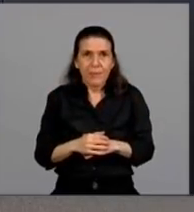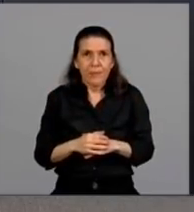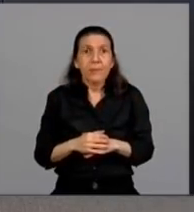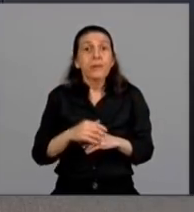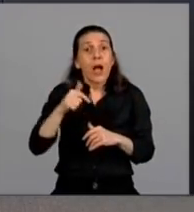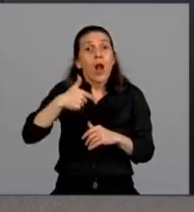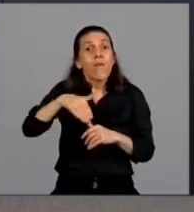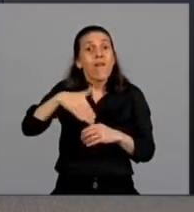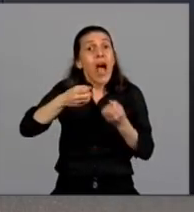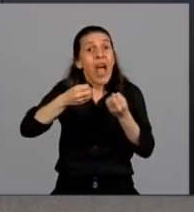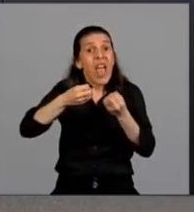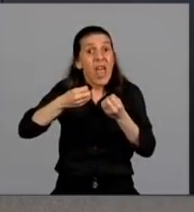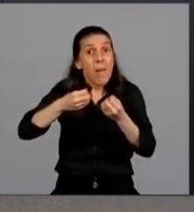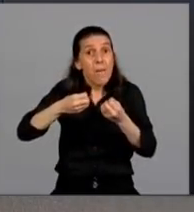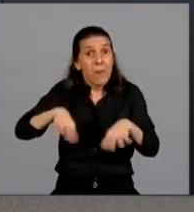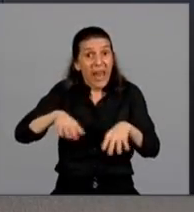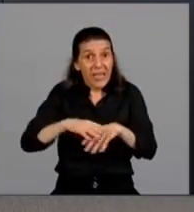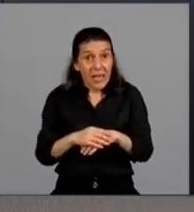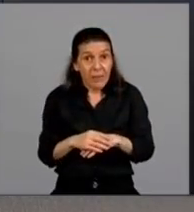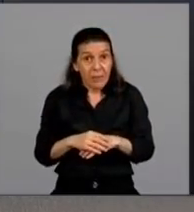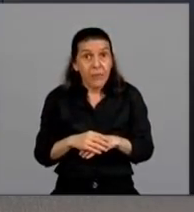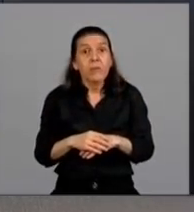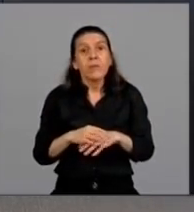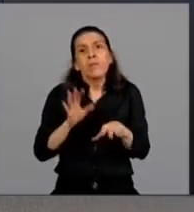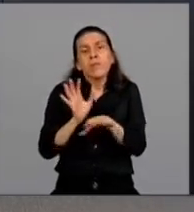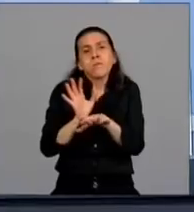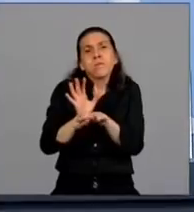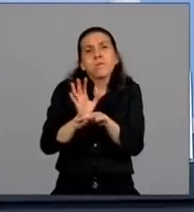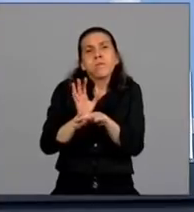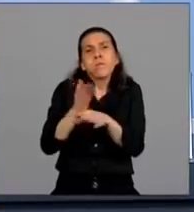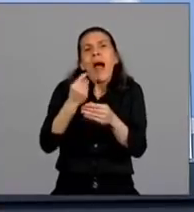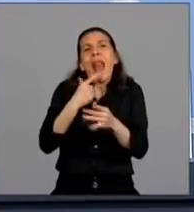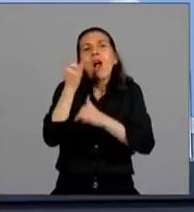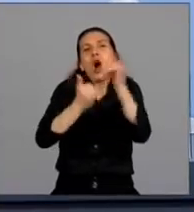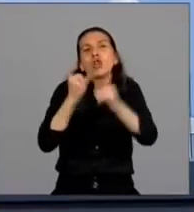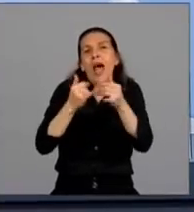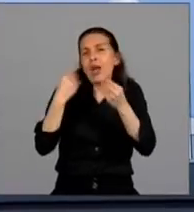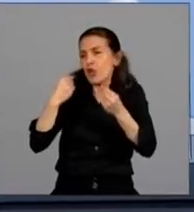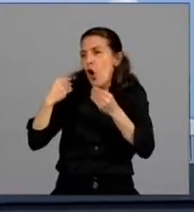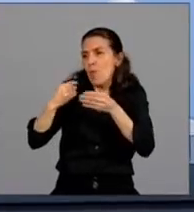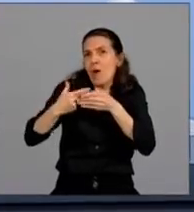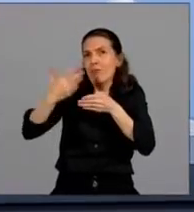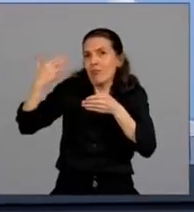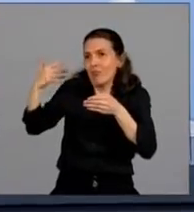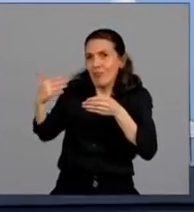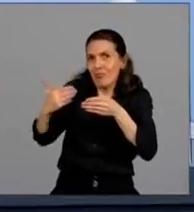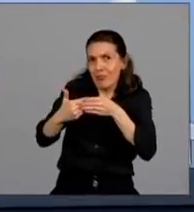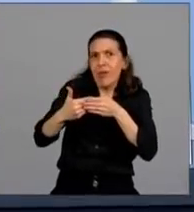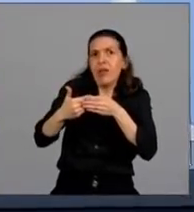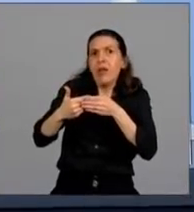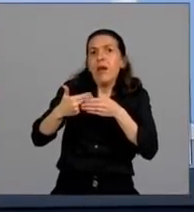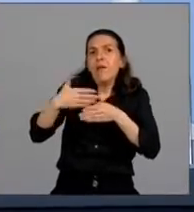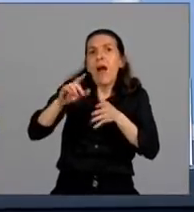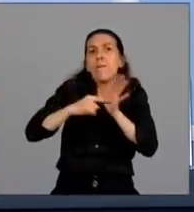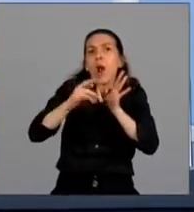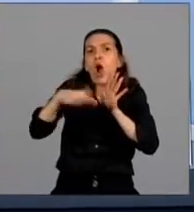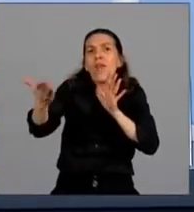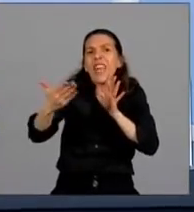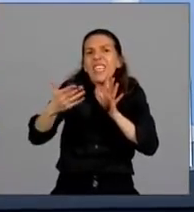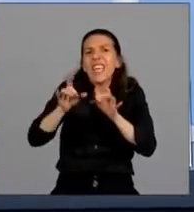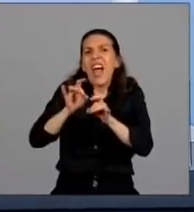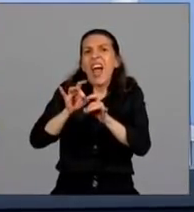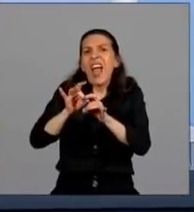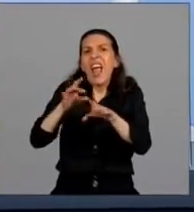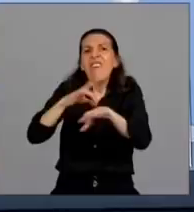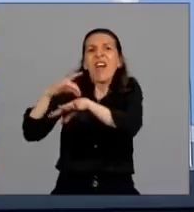Vamos a empezar también por compartir la evolución reciente de la enfermedad en la provincia y en